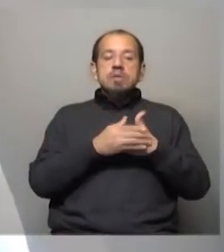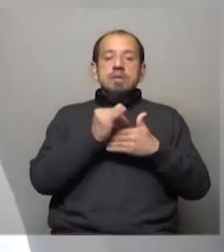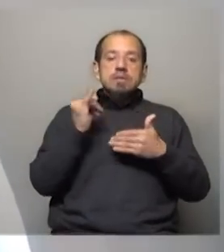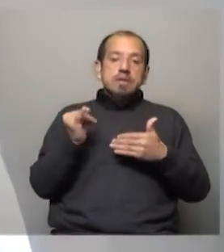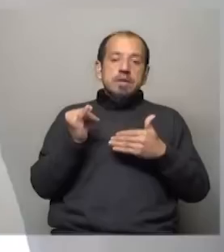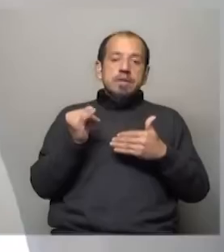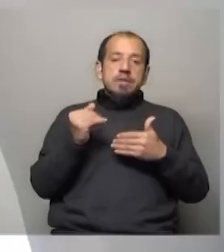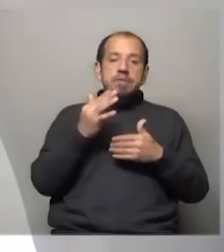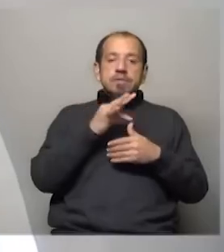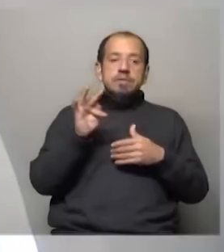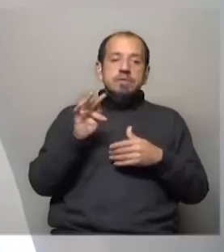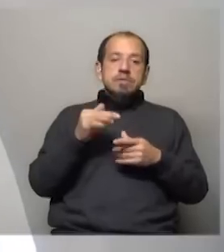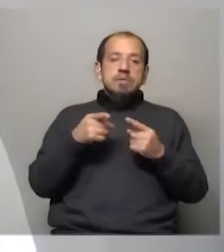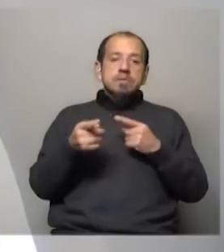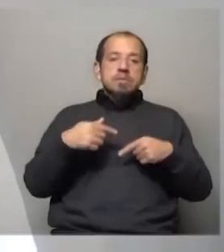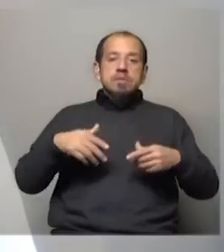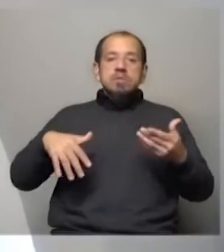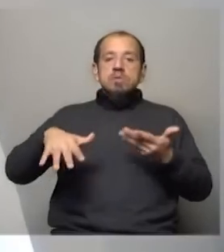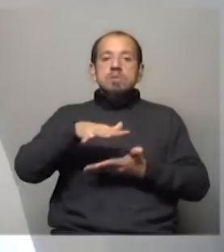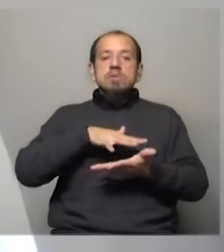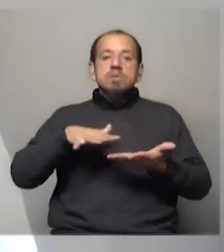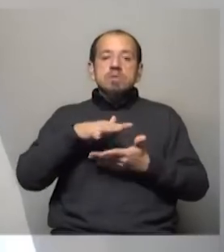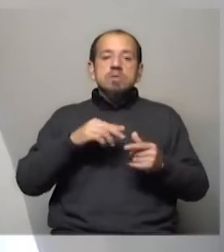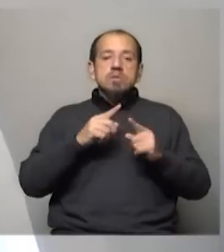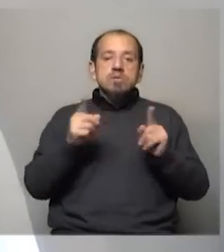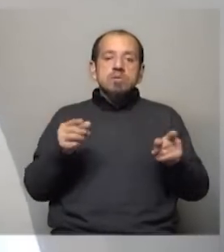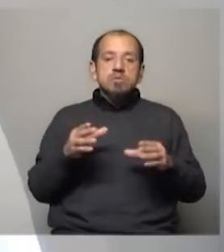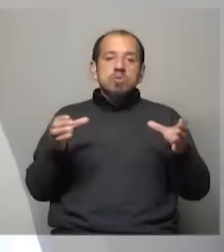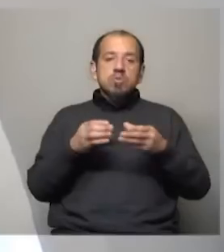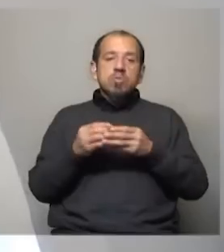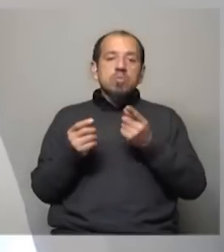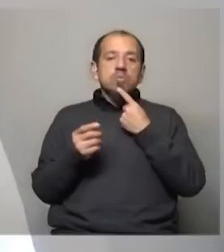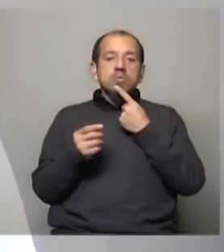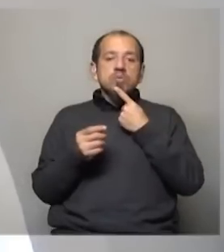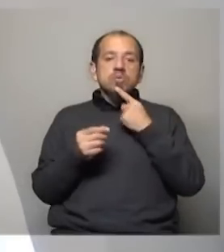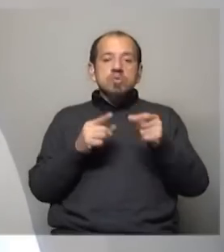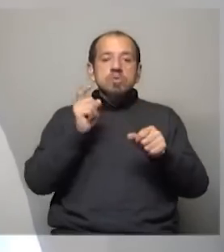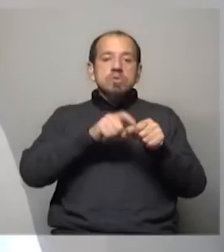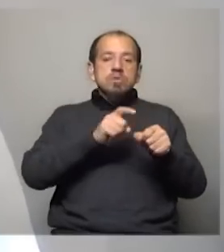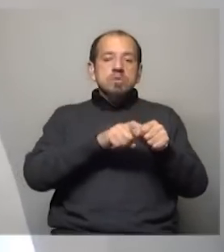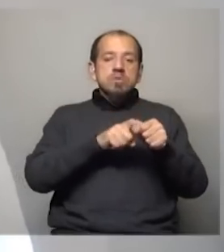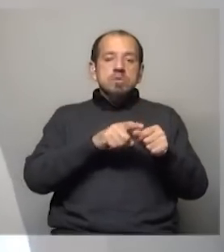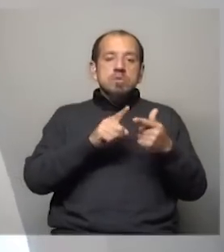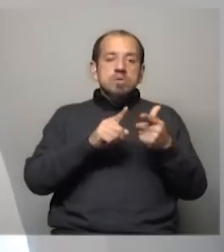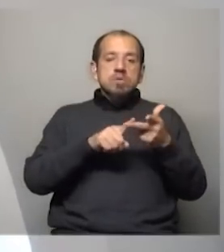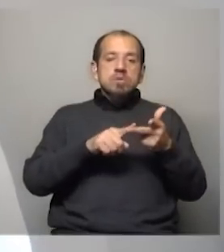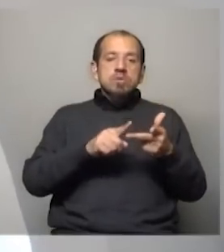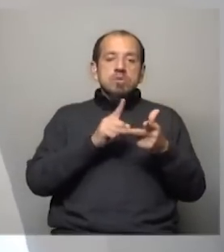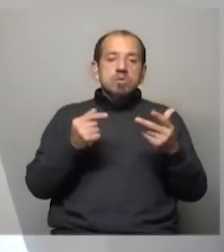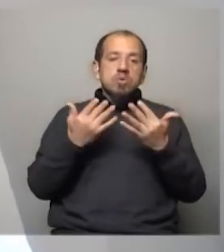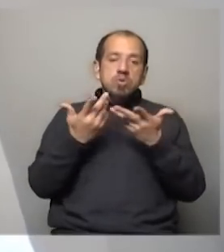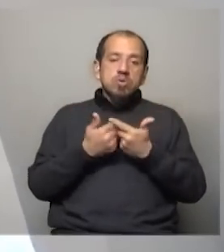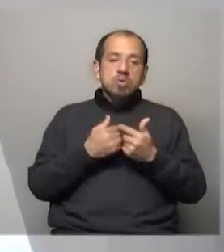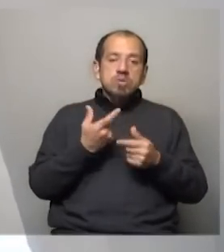conducir el malestar de estos barrios ni los partidos políticos ni los sindicatos ni las otras organizaciones